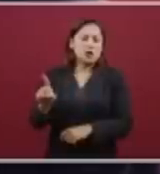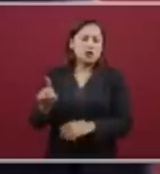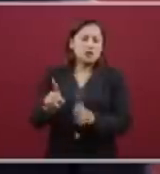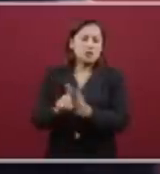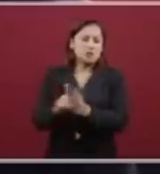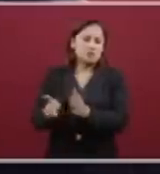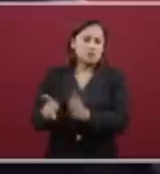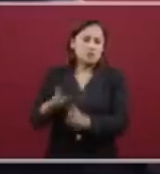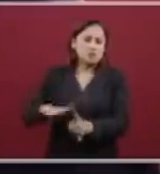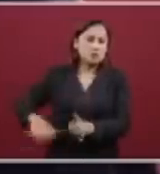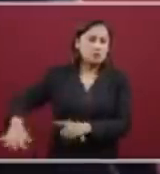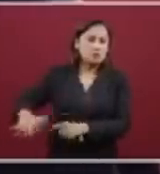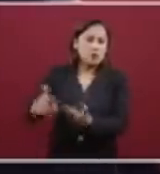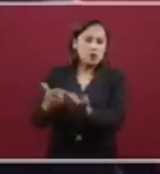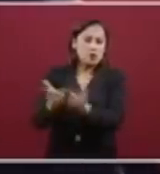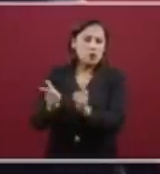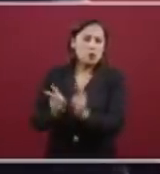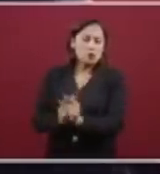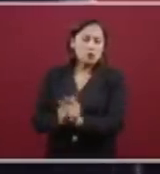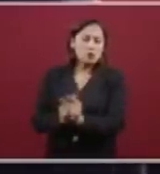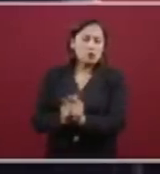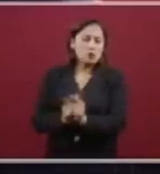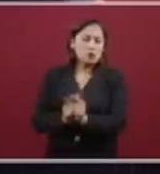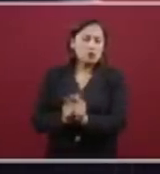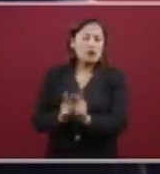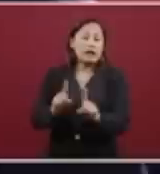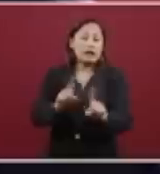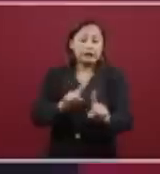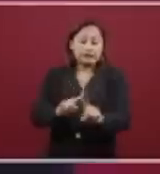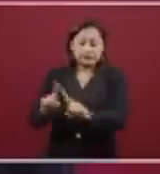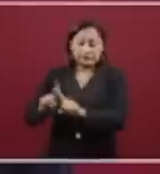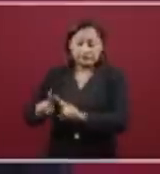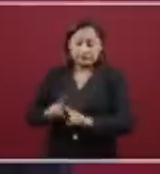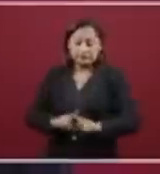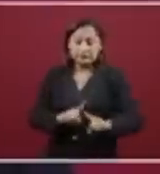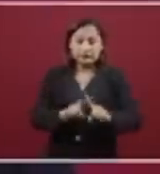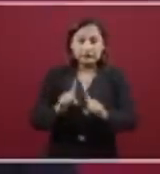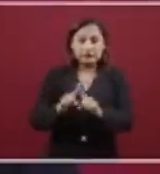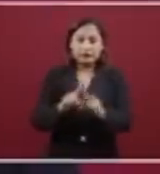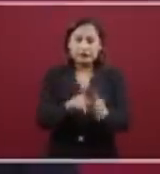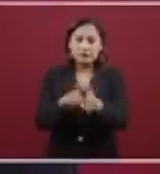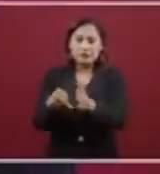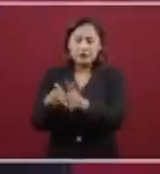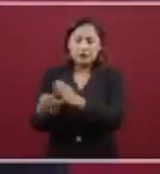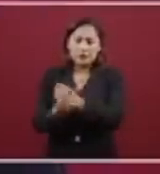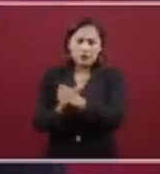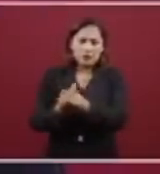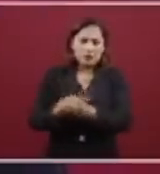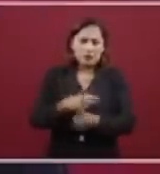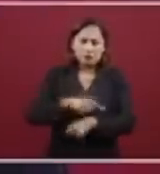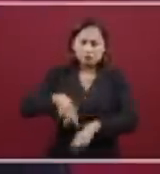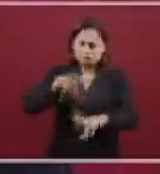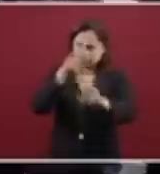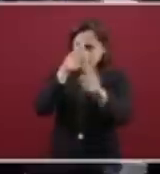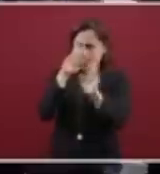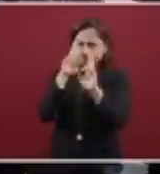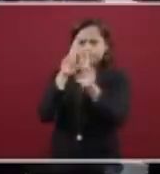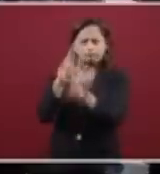todos los medios de información 'respeto absoluto' ah